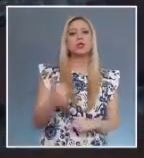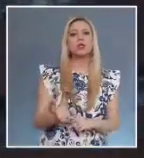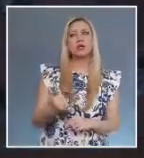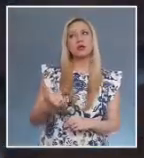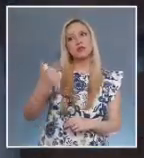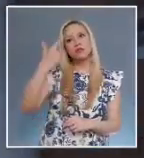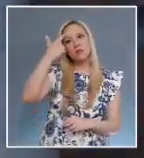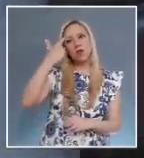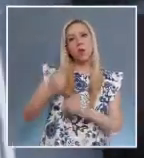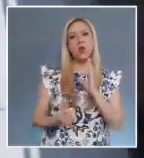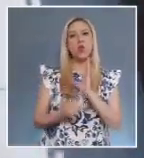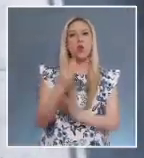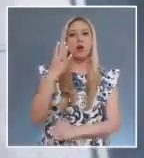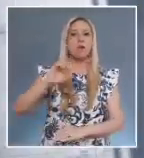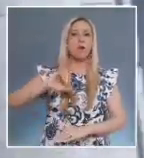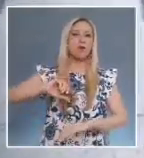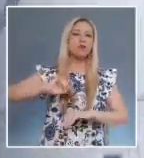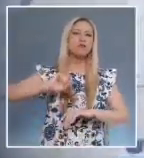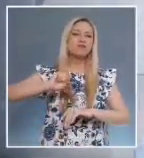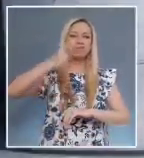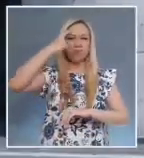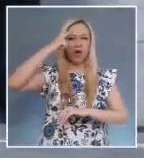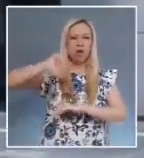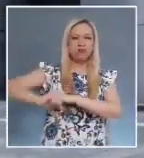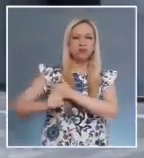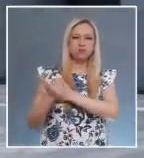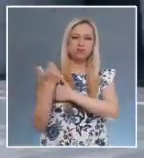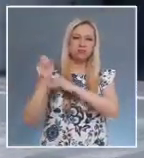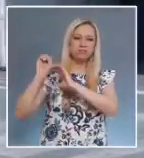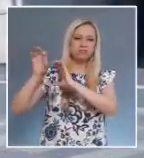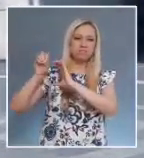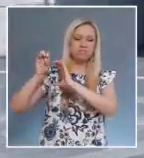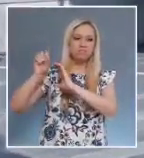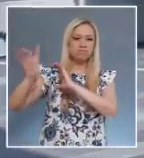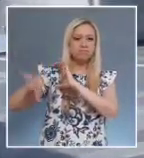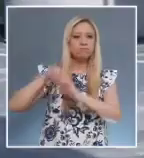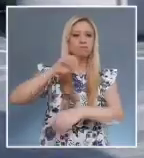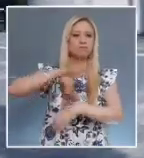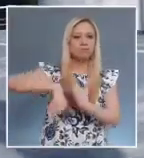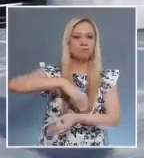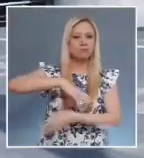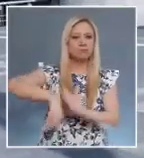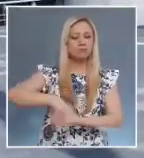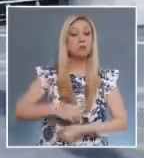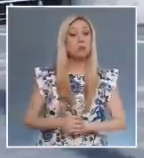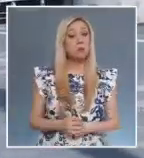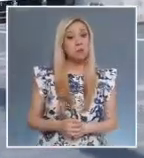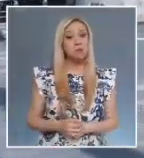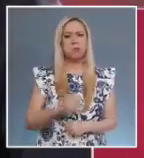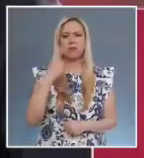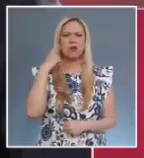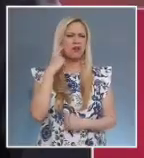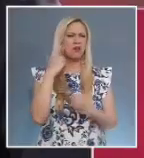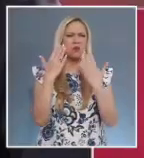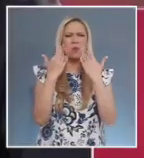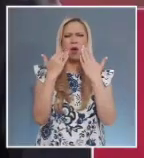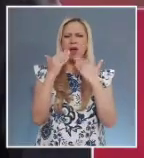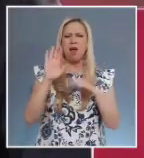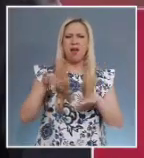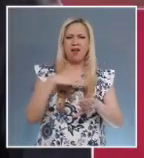el tribunal electoral del poder judicial de la federación determinó la inexistencia de violencia política e institucional